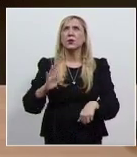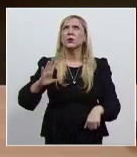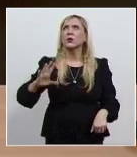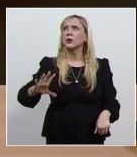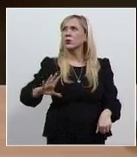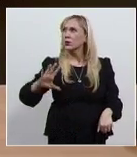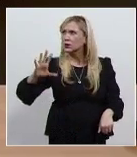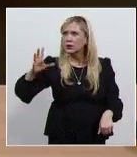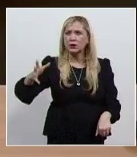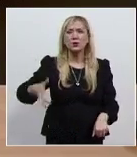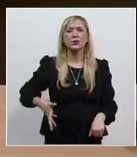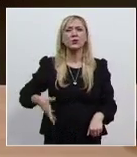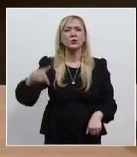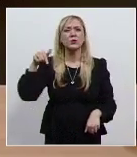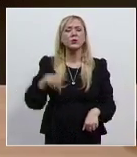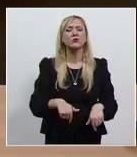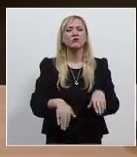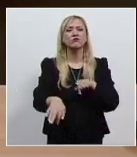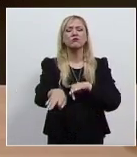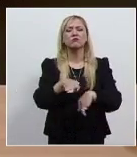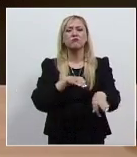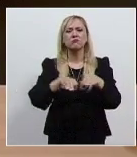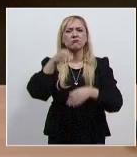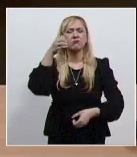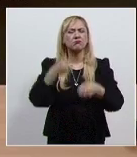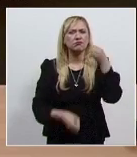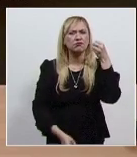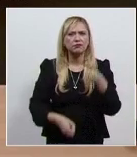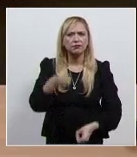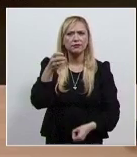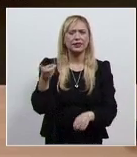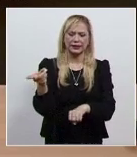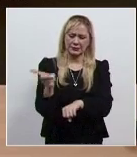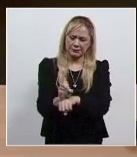orgullosamente nuestra función jurisdiccional,